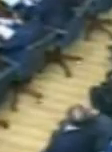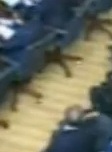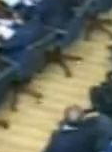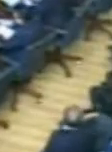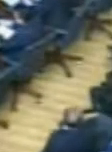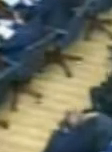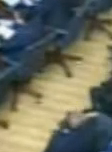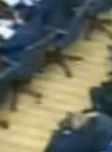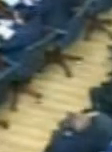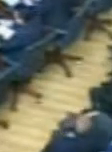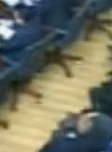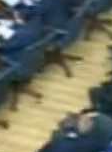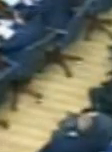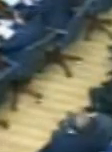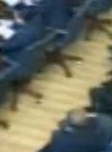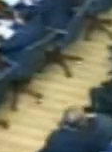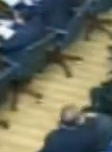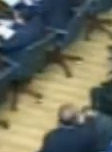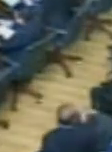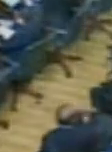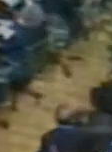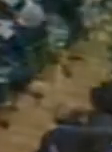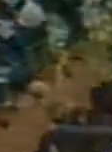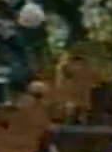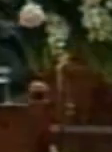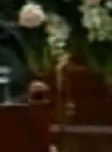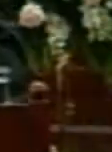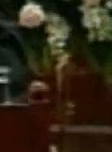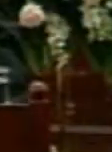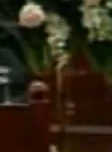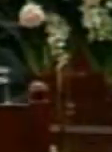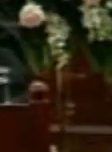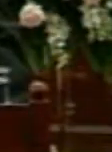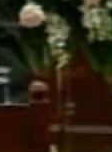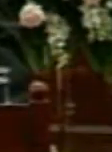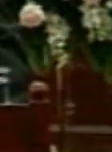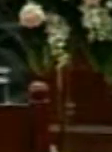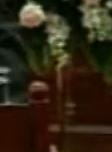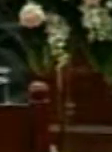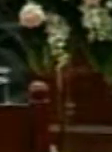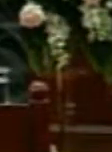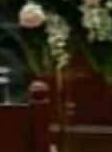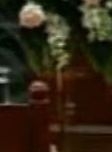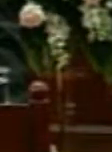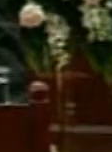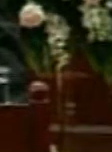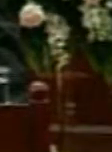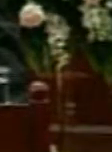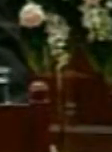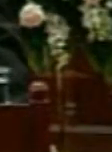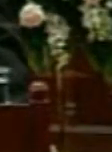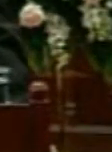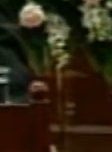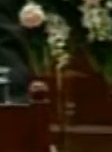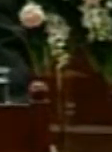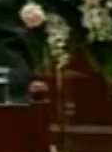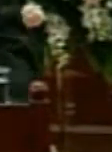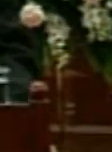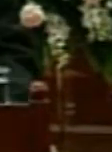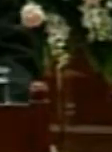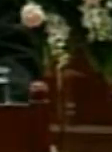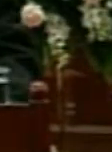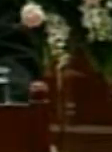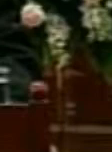no deseo dejar pasar este momento sin hacer los comentarios para terminar los políticos en